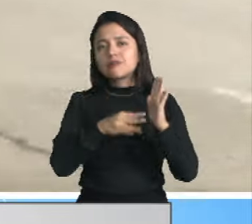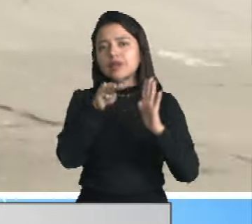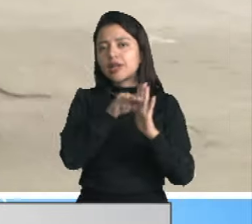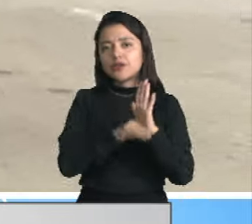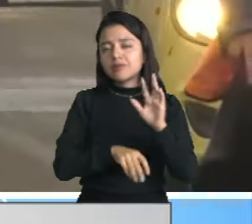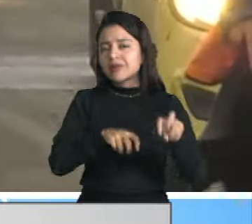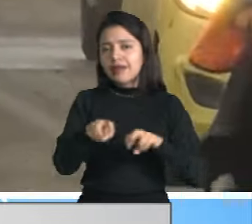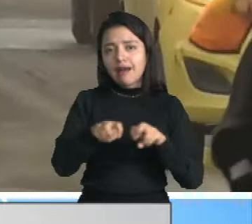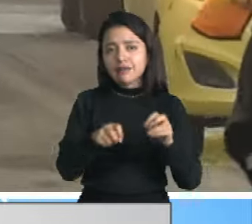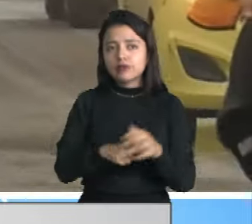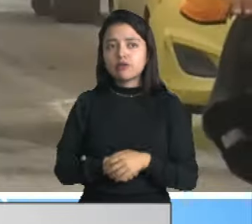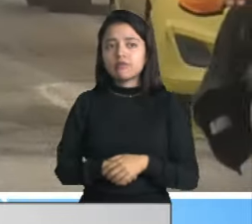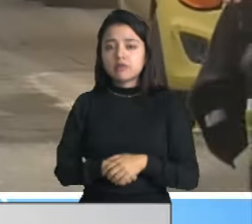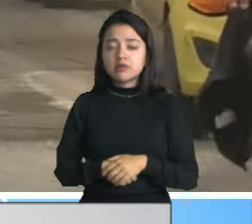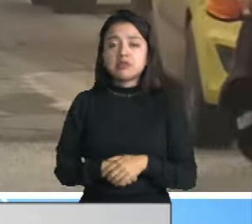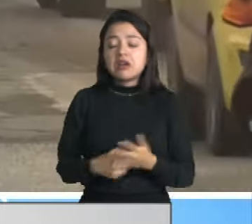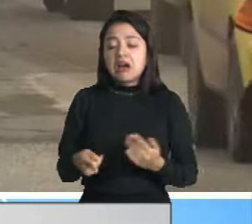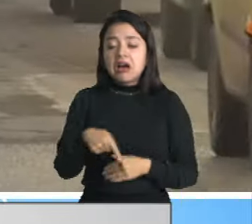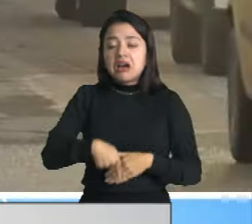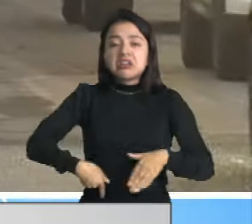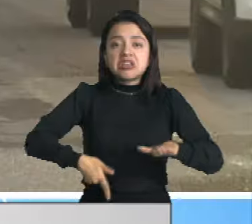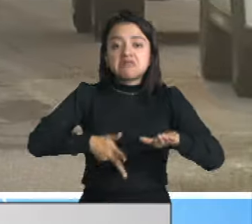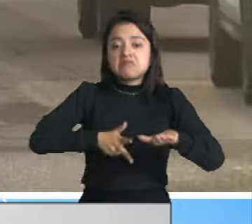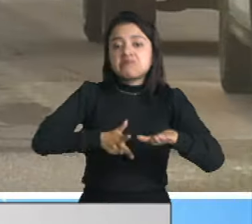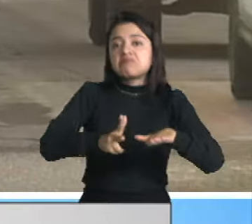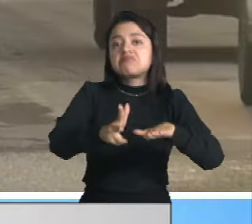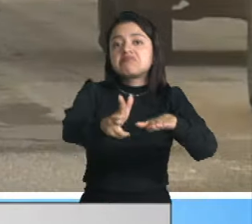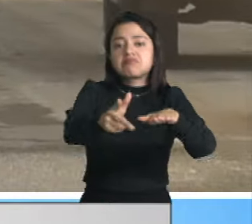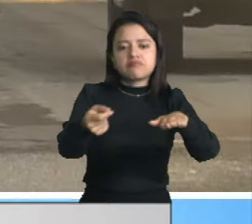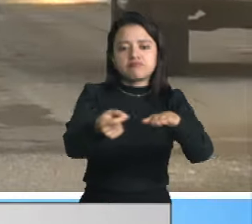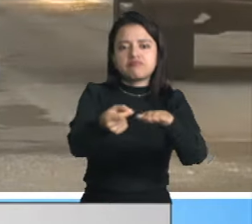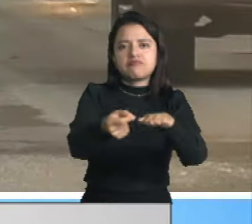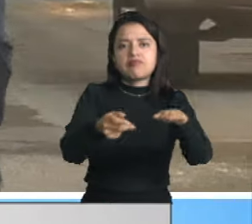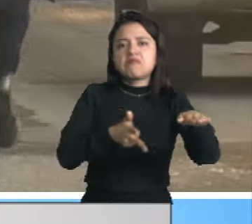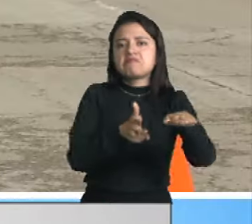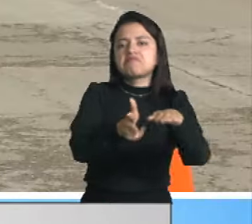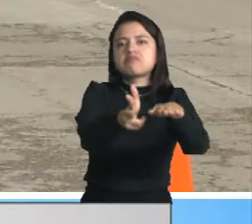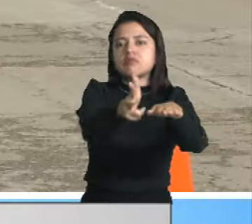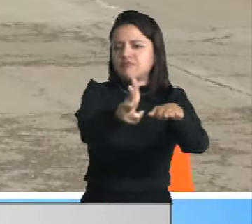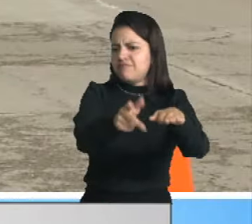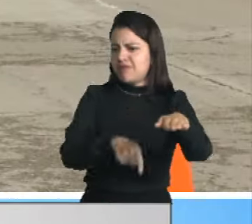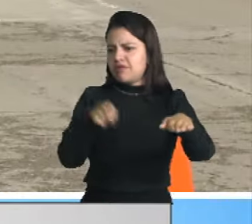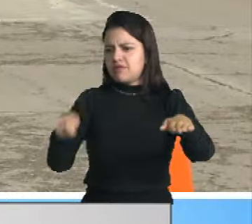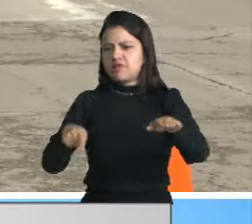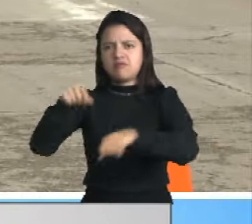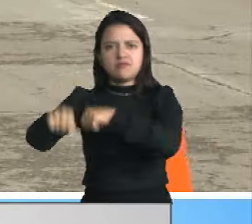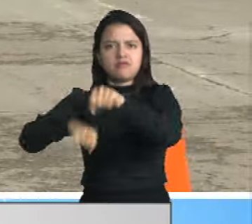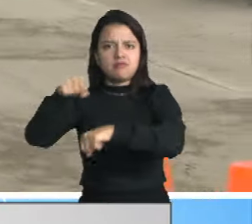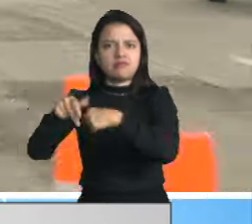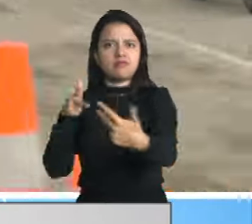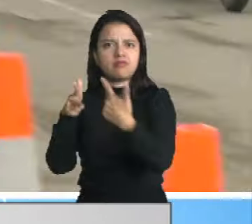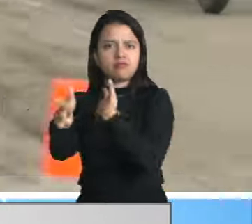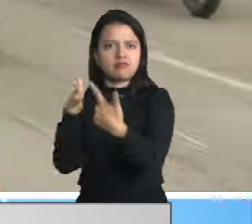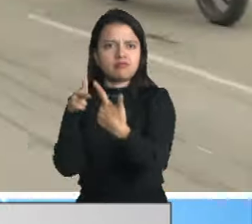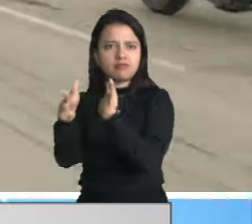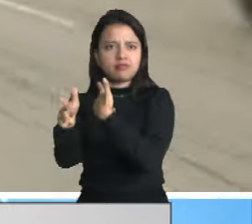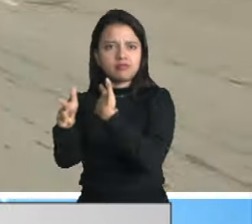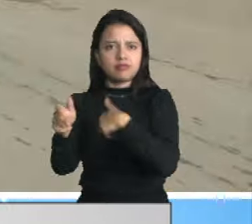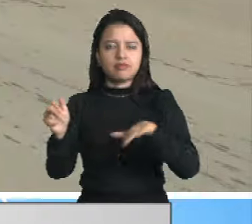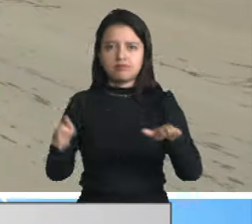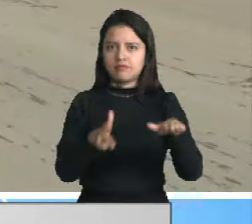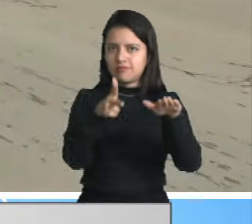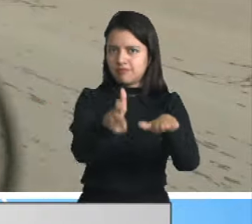por lugares prohibidos y asimismo no utilizan los elementos de seguridad o de protección